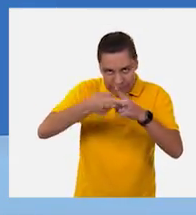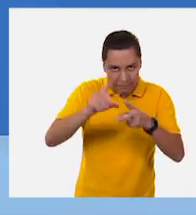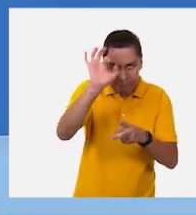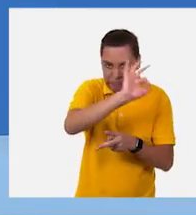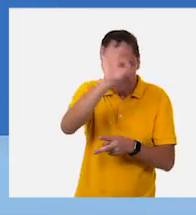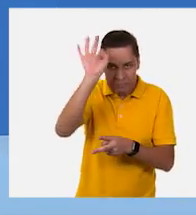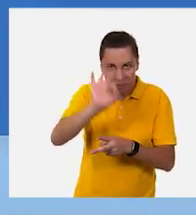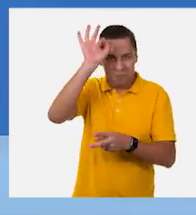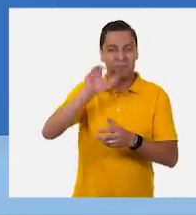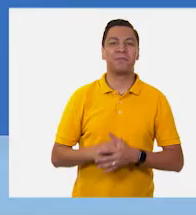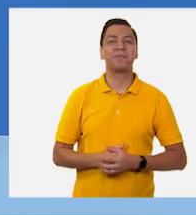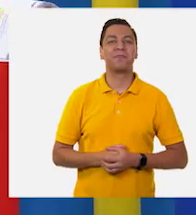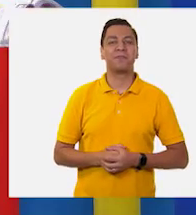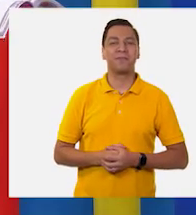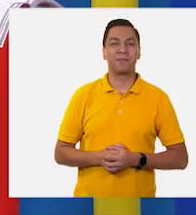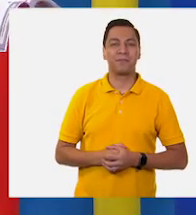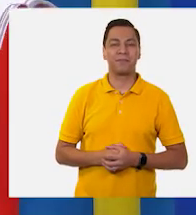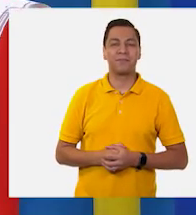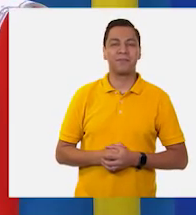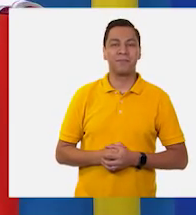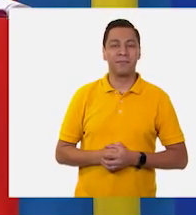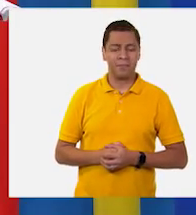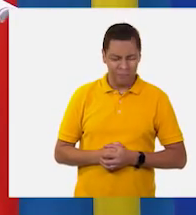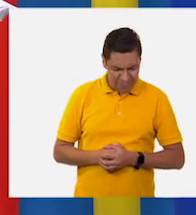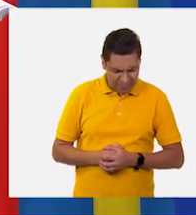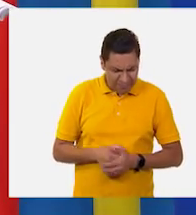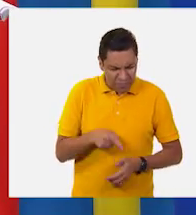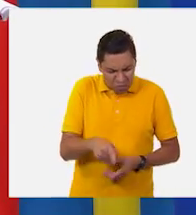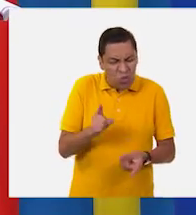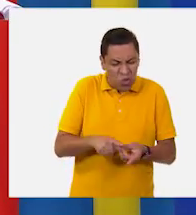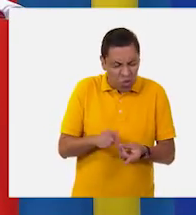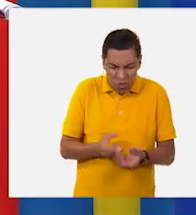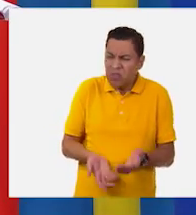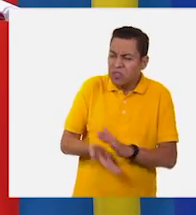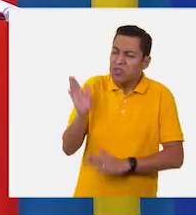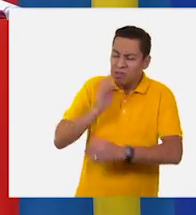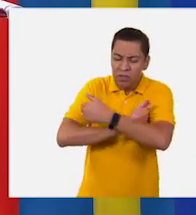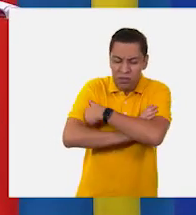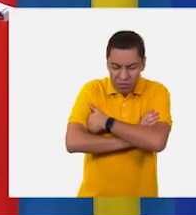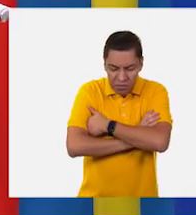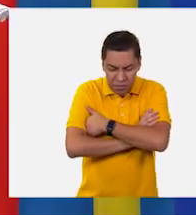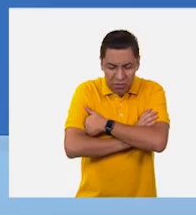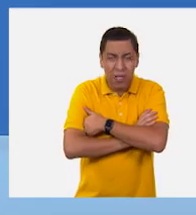interesantísimas matemáticas. Oye, Tom, ¿dónde andabas? Ay,